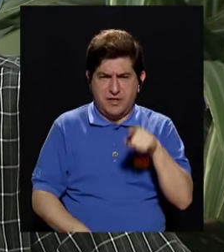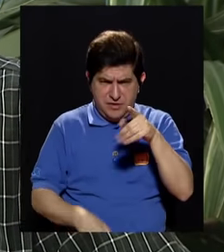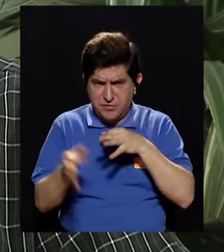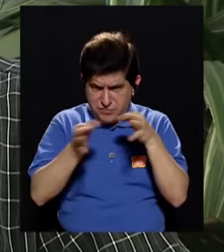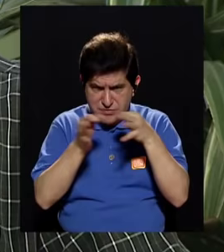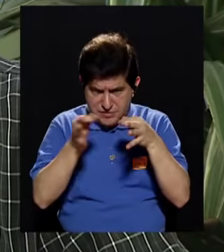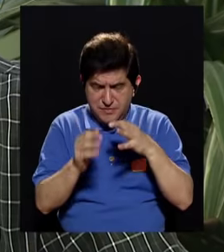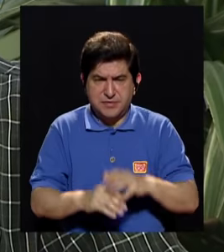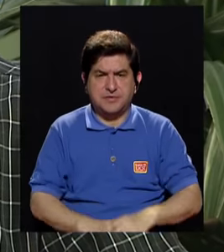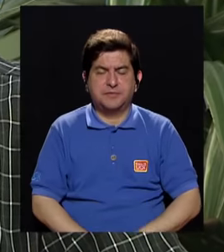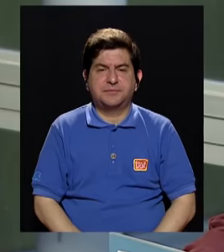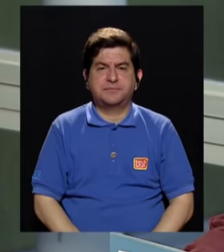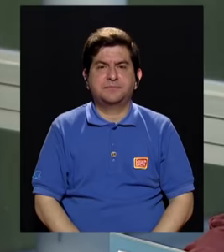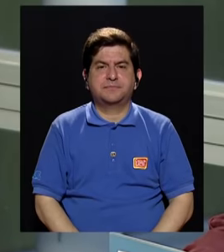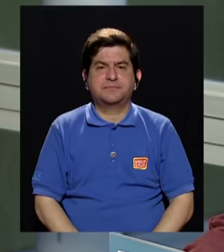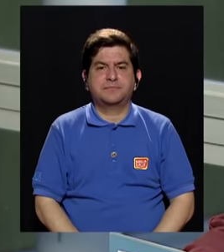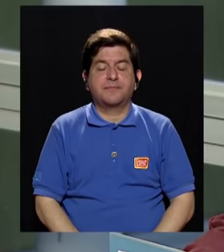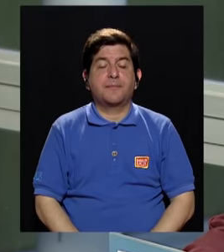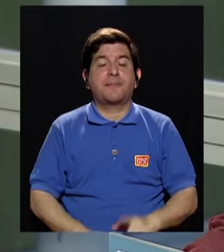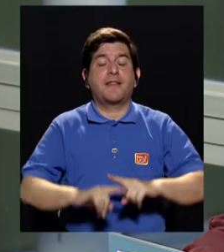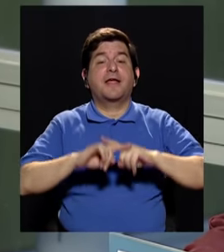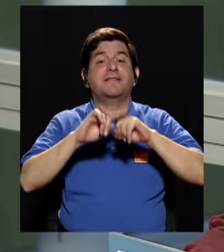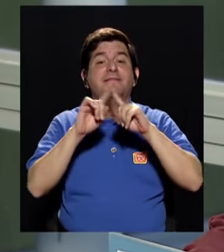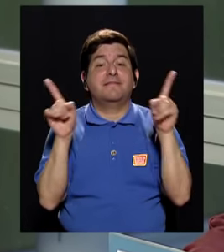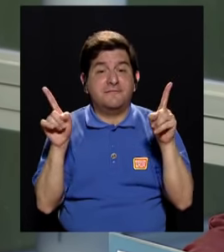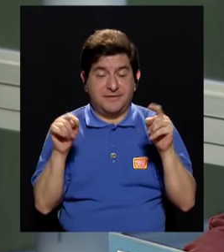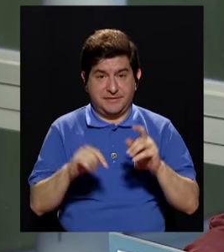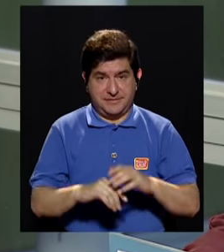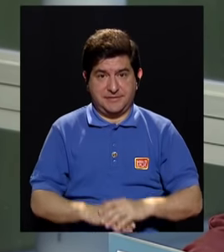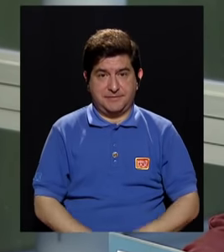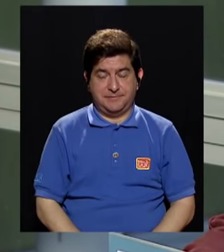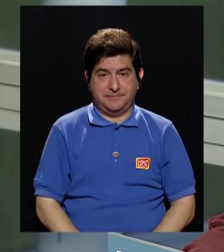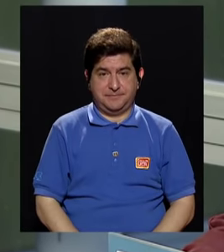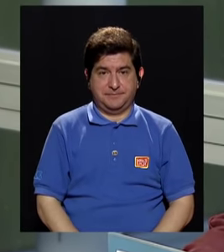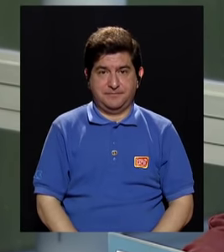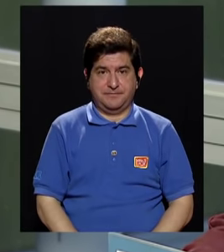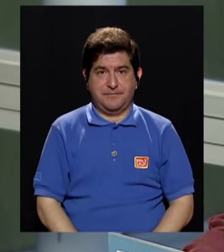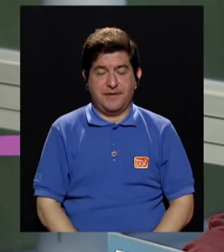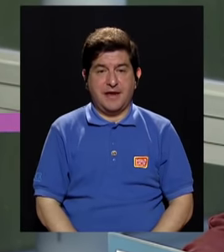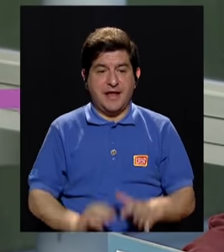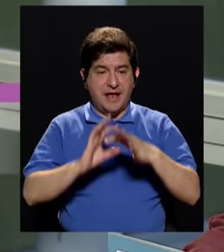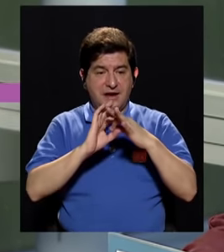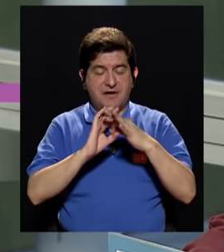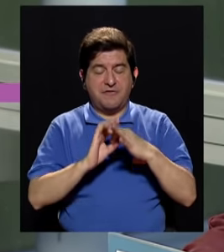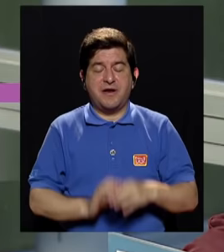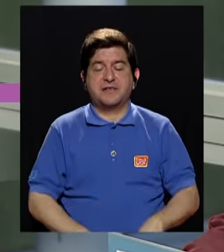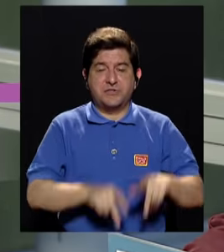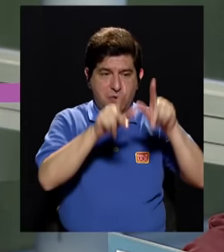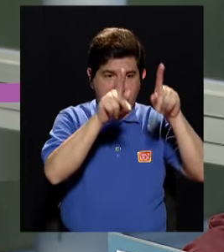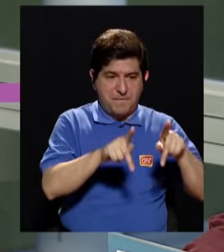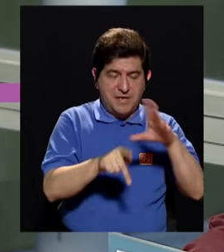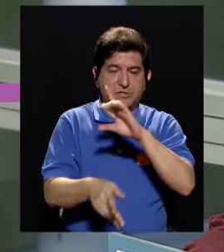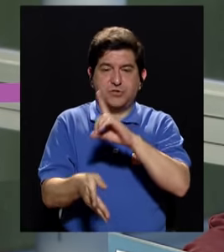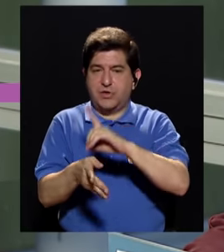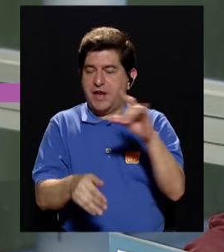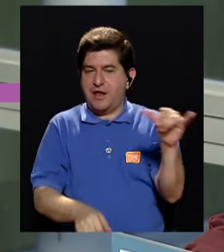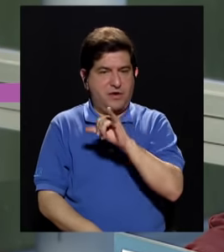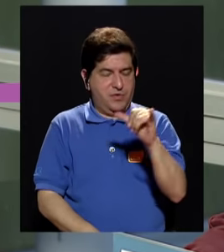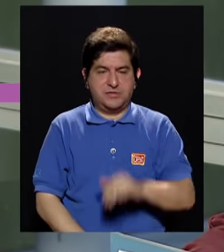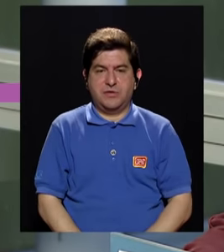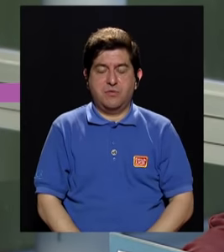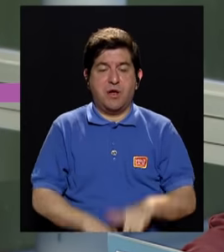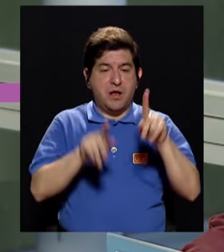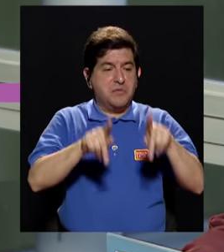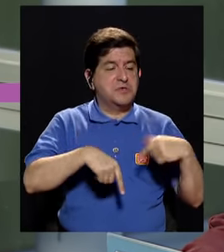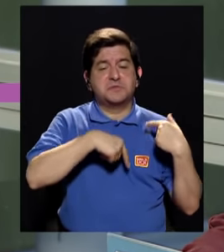si nos amplía un poco en esa línea la diferencia está en que la relación médico paciente O sea no es la misma no es el